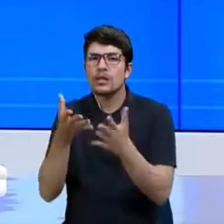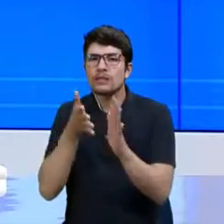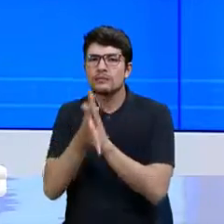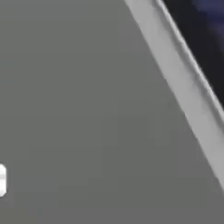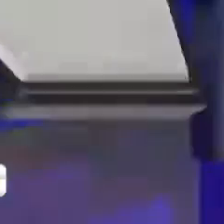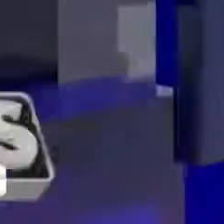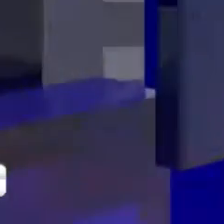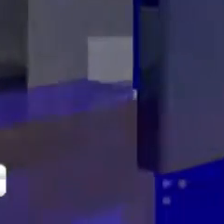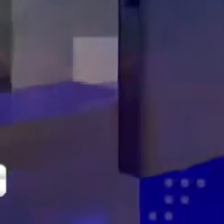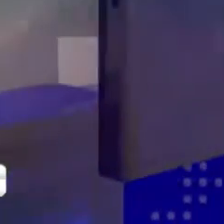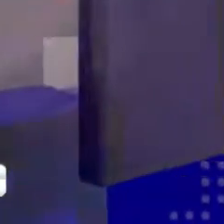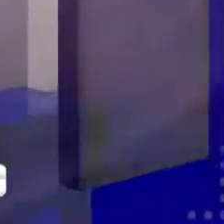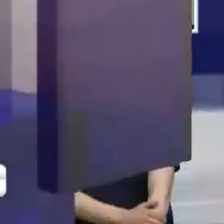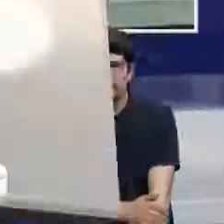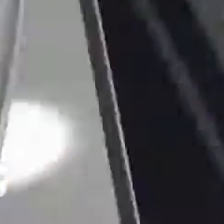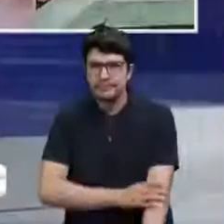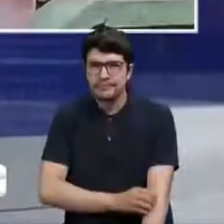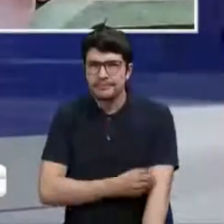hablando